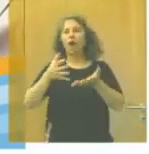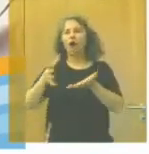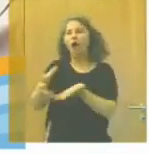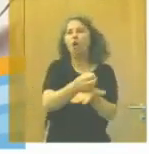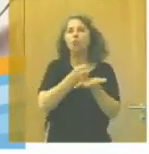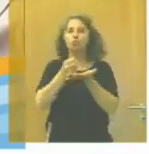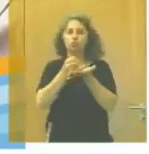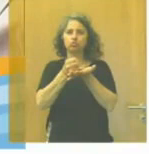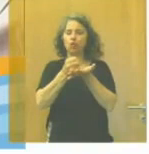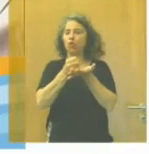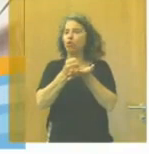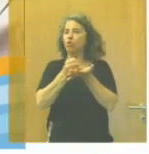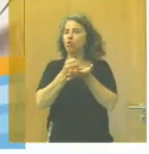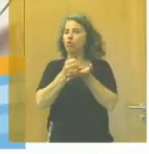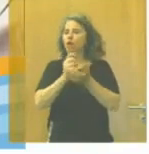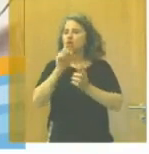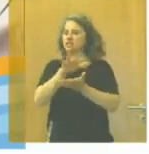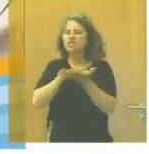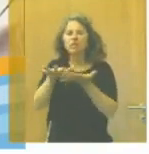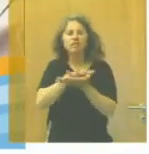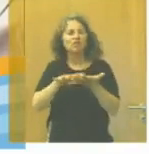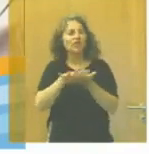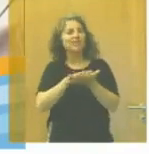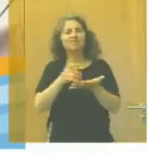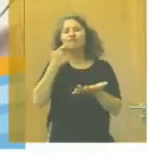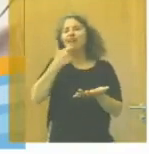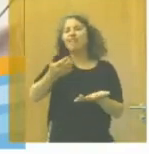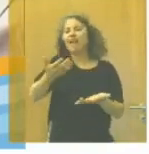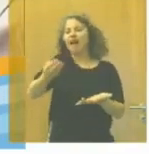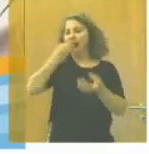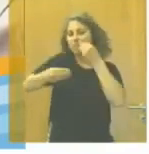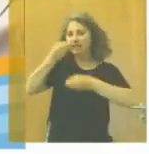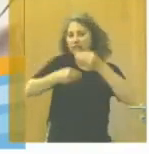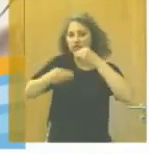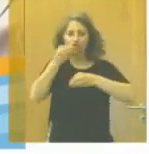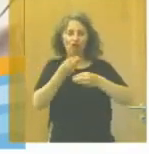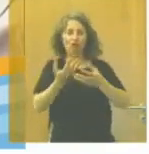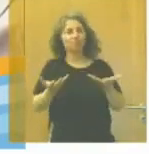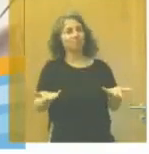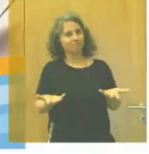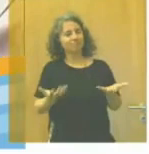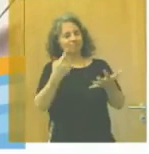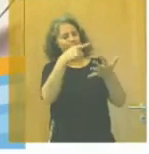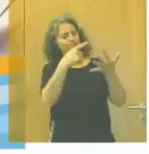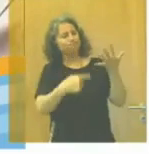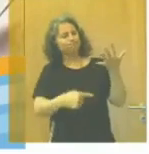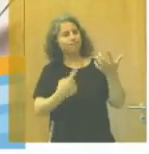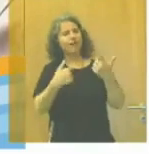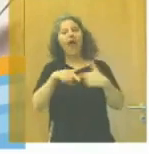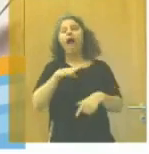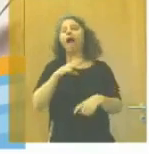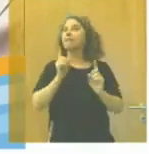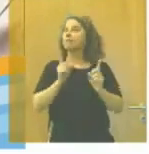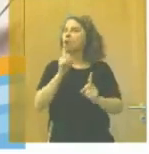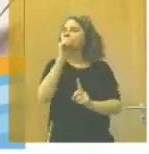abusos. Hay situaciones de inseguridad alimentaria. Y hay una particularidad que creo que